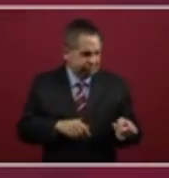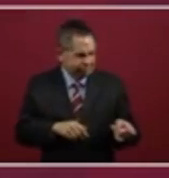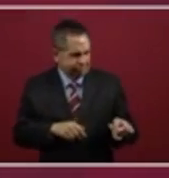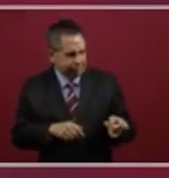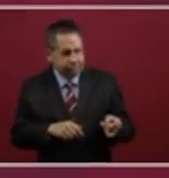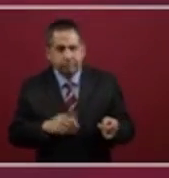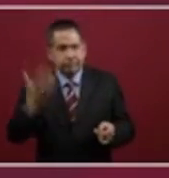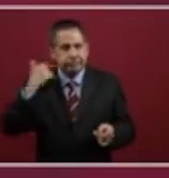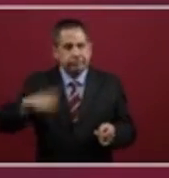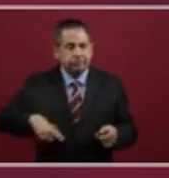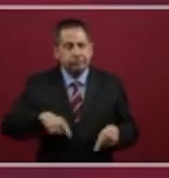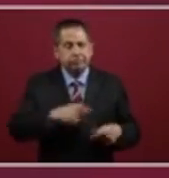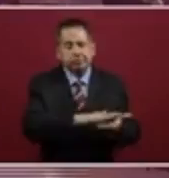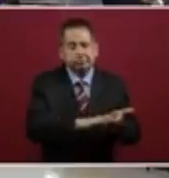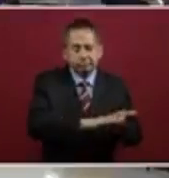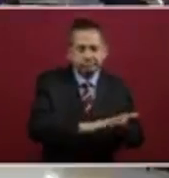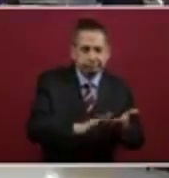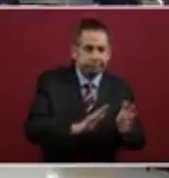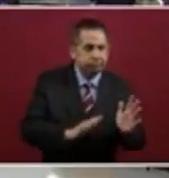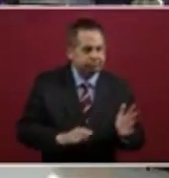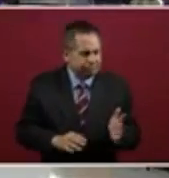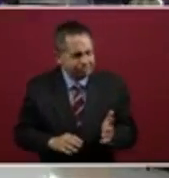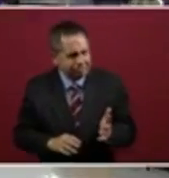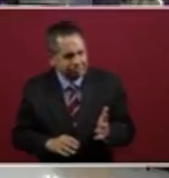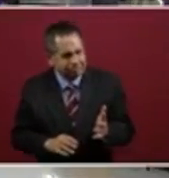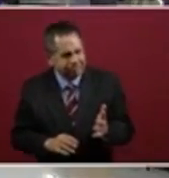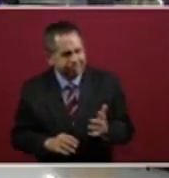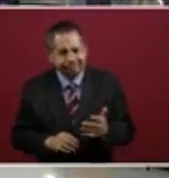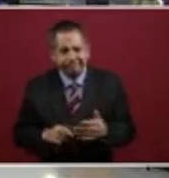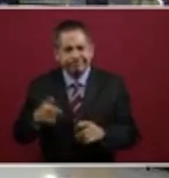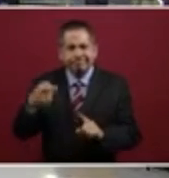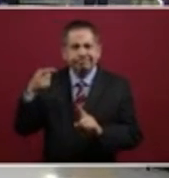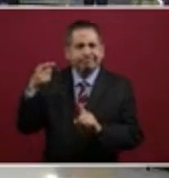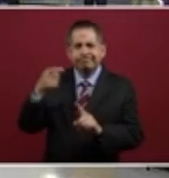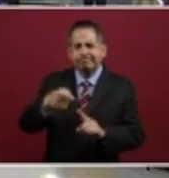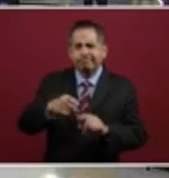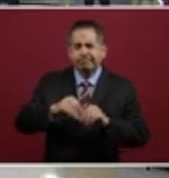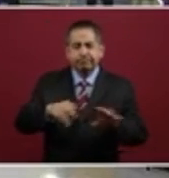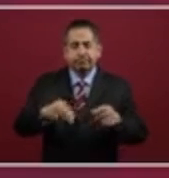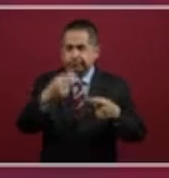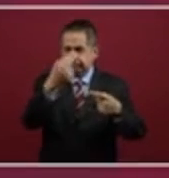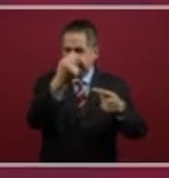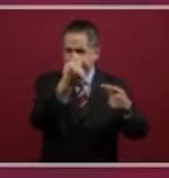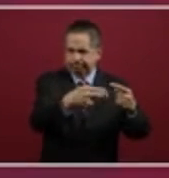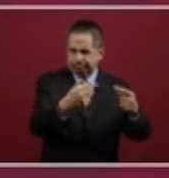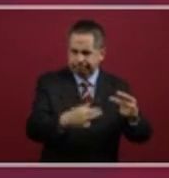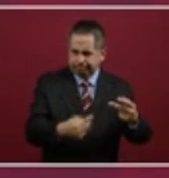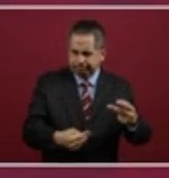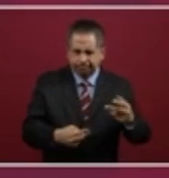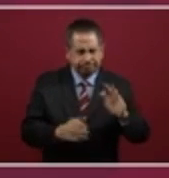condonaciones de impuestos. No es el propósito dar los nombres,